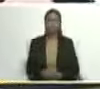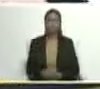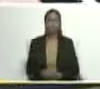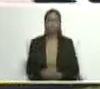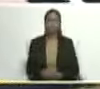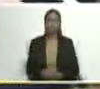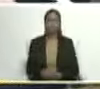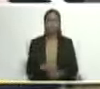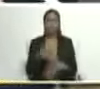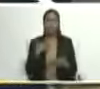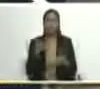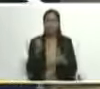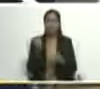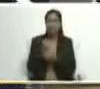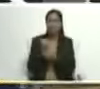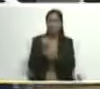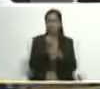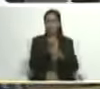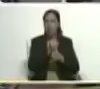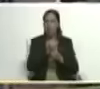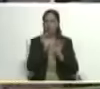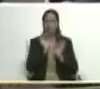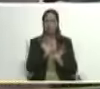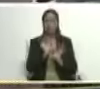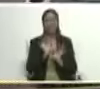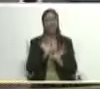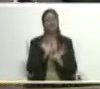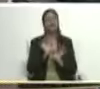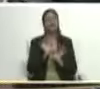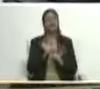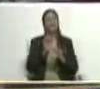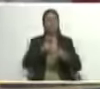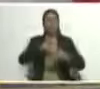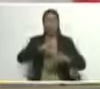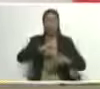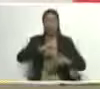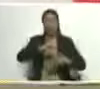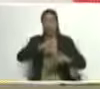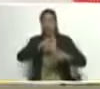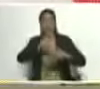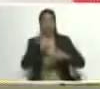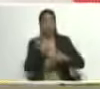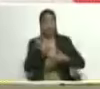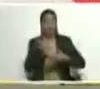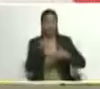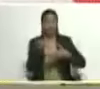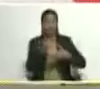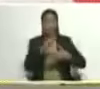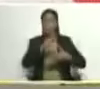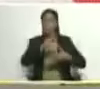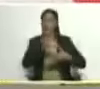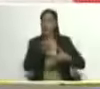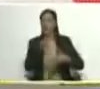porque logramos en ese momento estelar del ALBA, en el momento estelar de